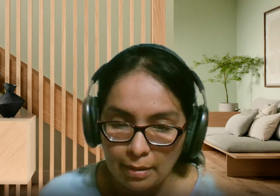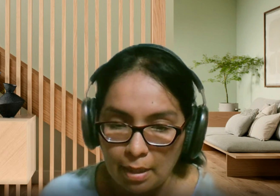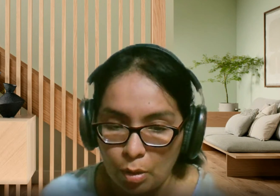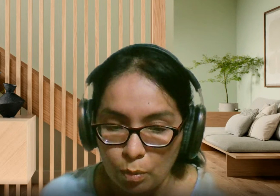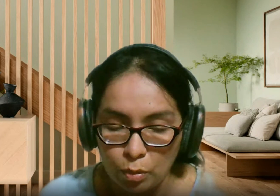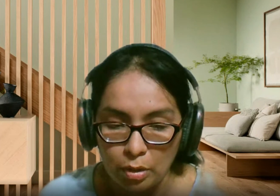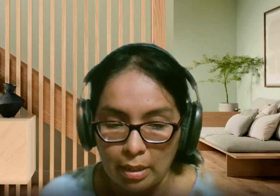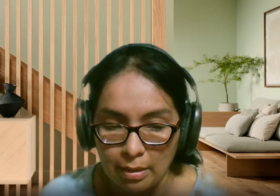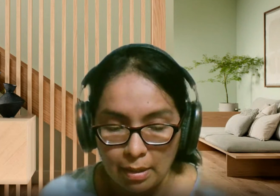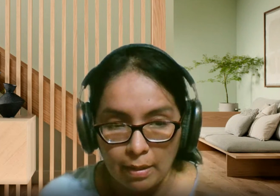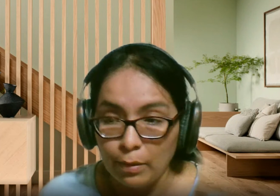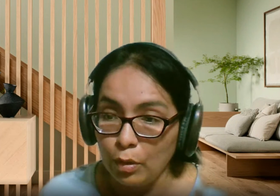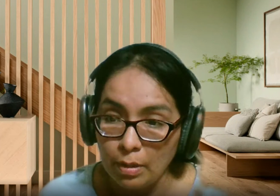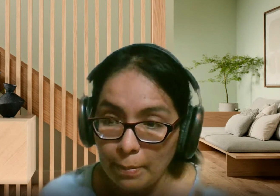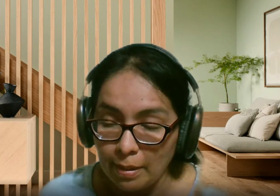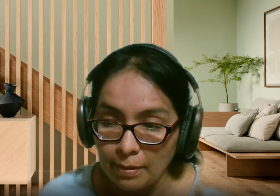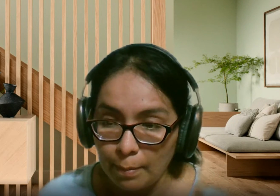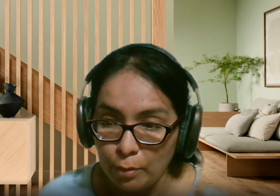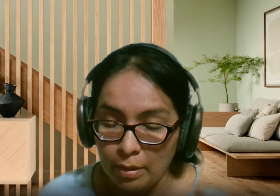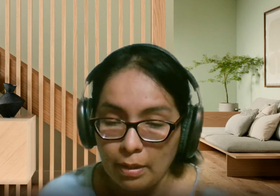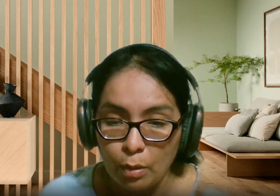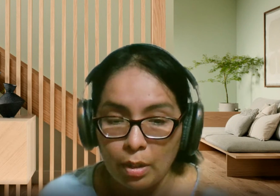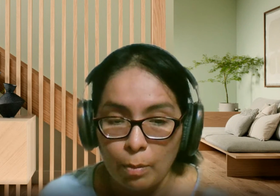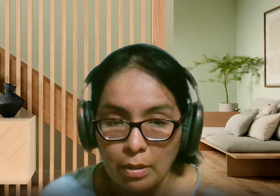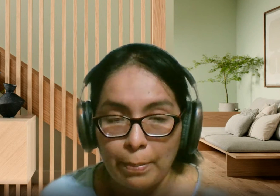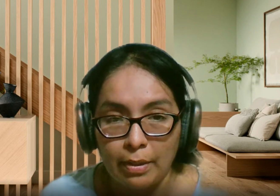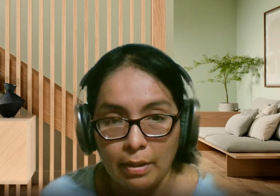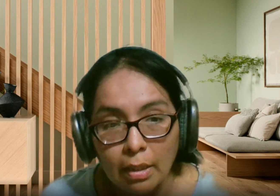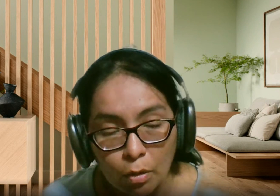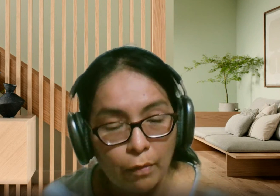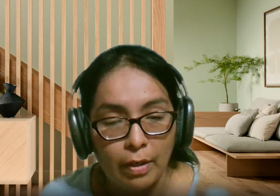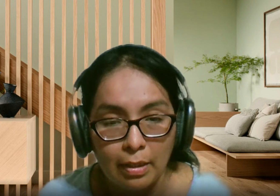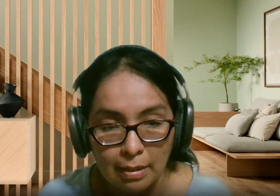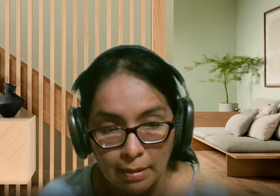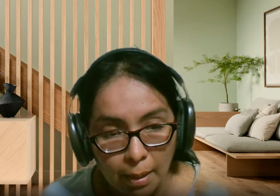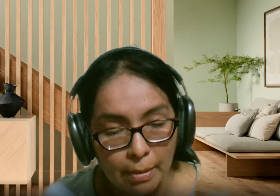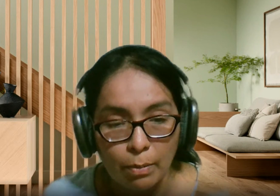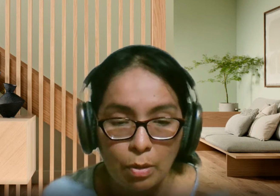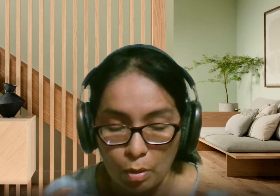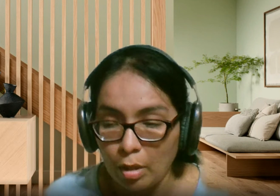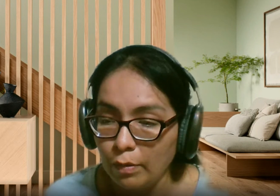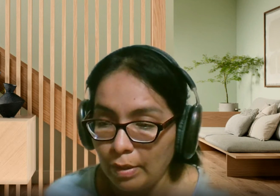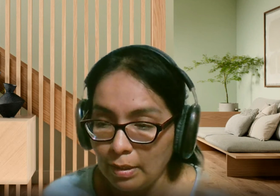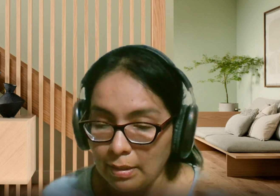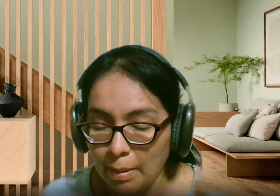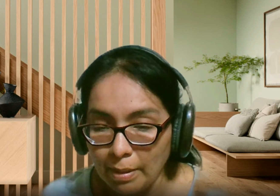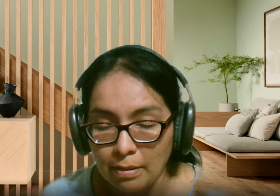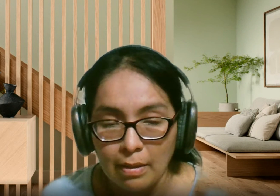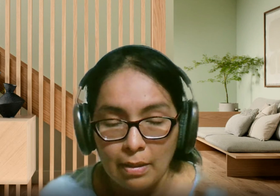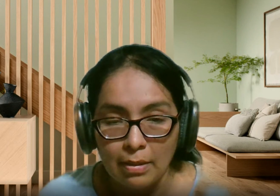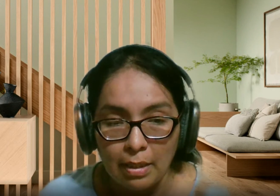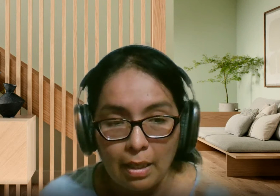han estado a gusto estas 2 semanas que hemos tenido, que hemos aprendido diferentes temas, hemos abordado diferentes